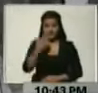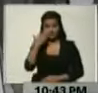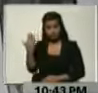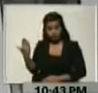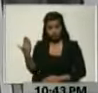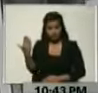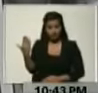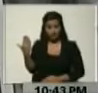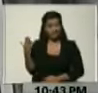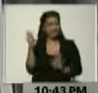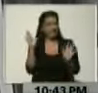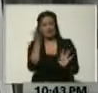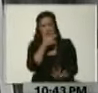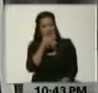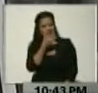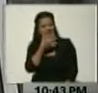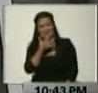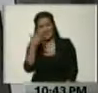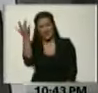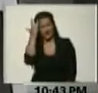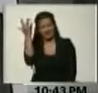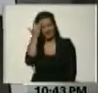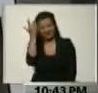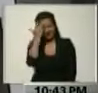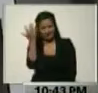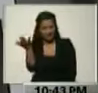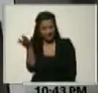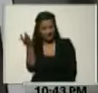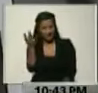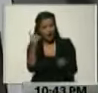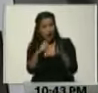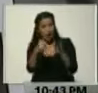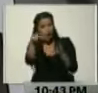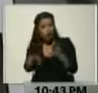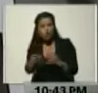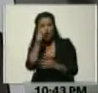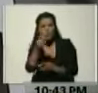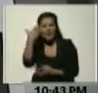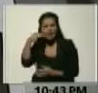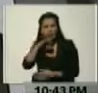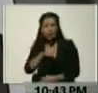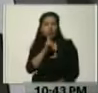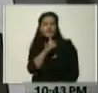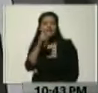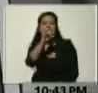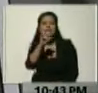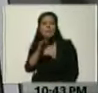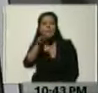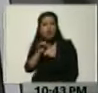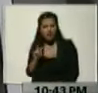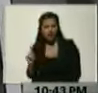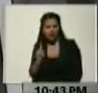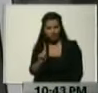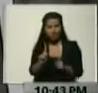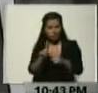¡Qué cosa tan bonita, ¿verdad? Mira, está hasta Ezequiel Zamora, que trabajaba en el CNE por ese momento.